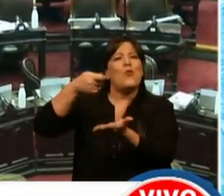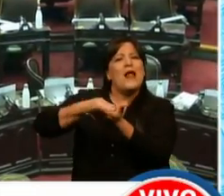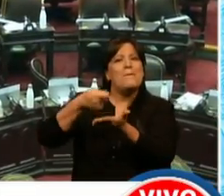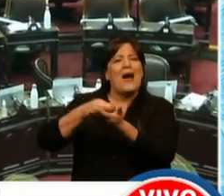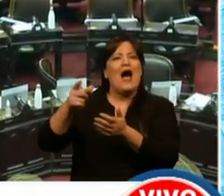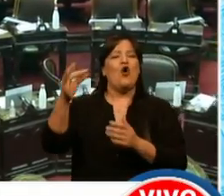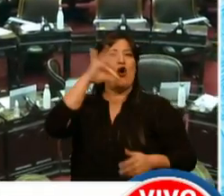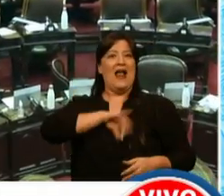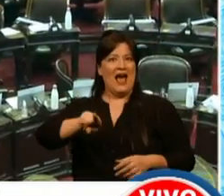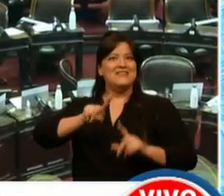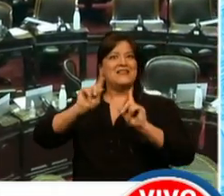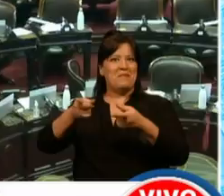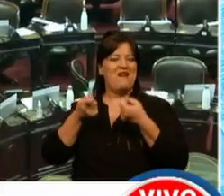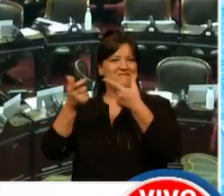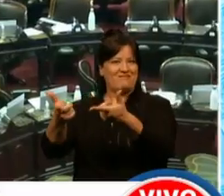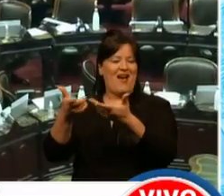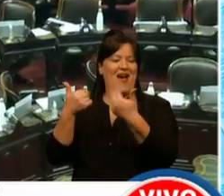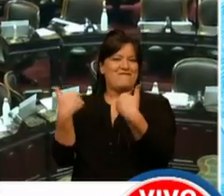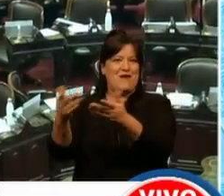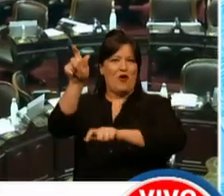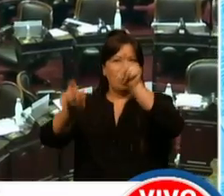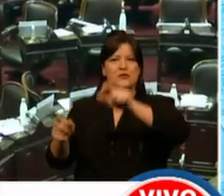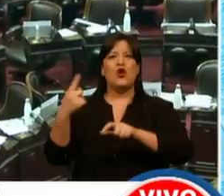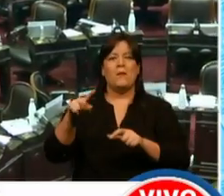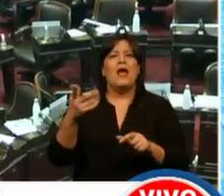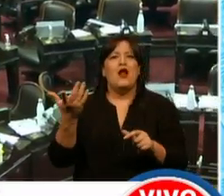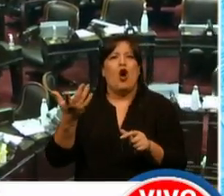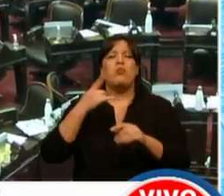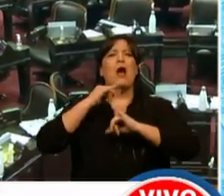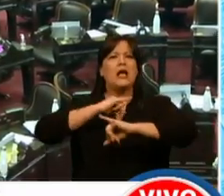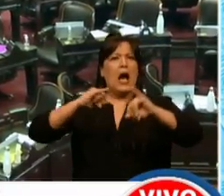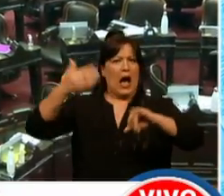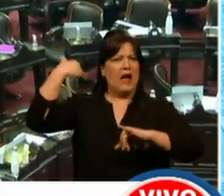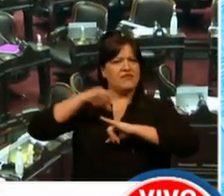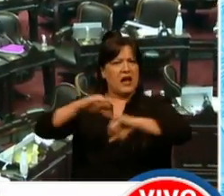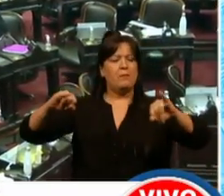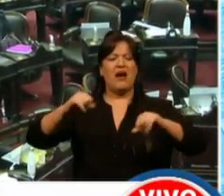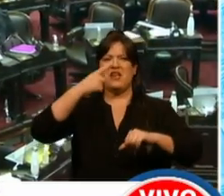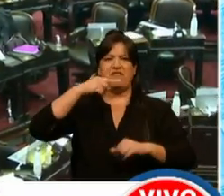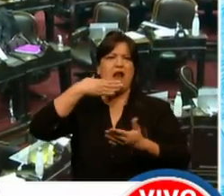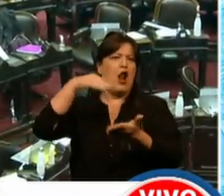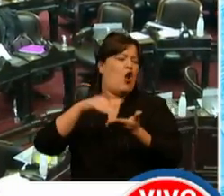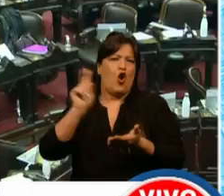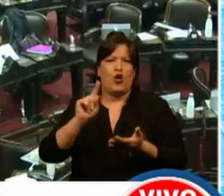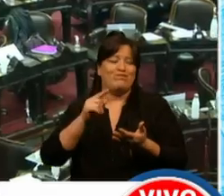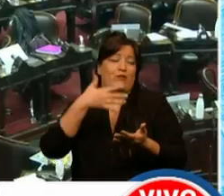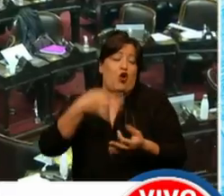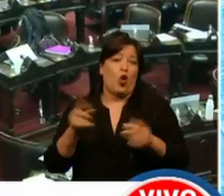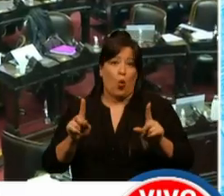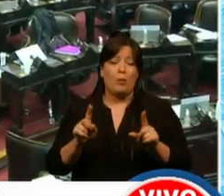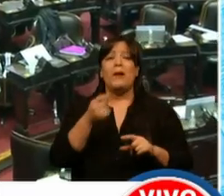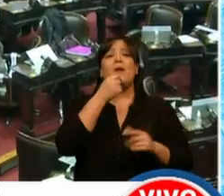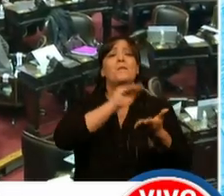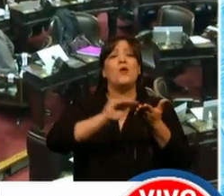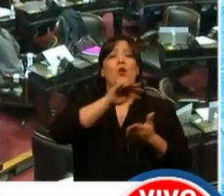ganancias prometido en campaña y nunca cumplido escuchar ayer a un diputado de la ciudad de buenos aires-